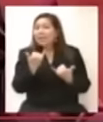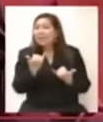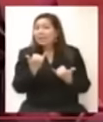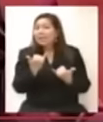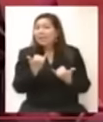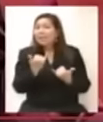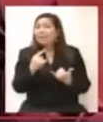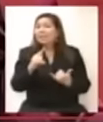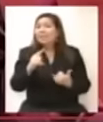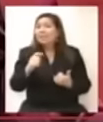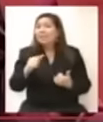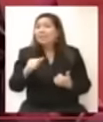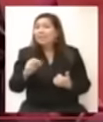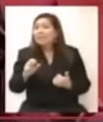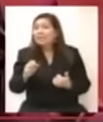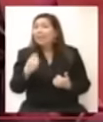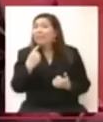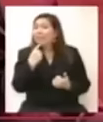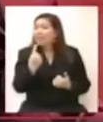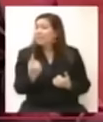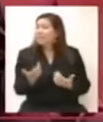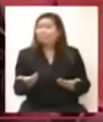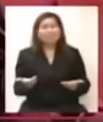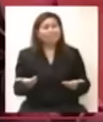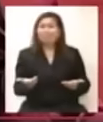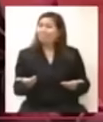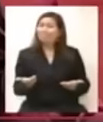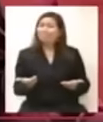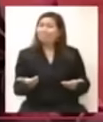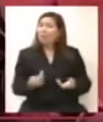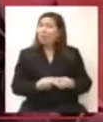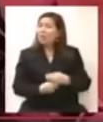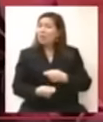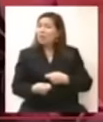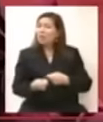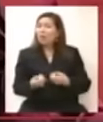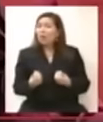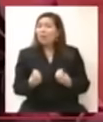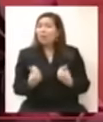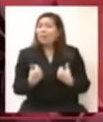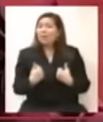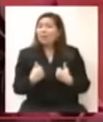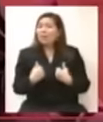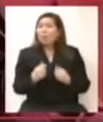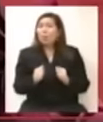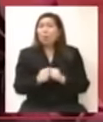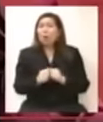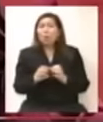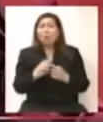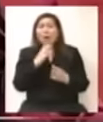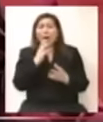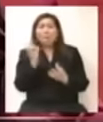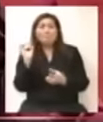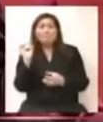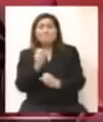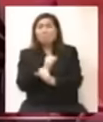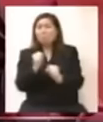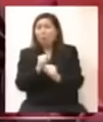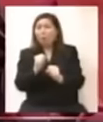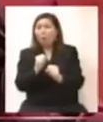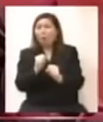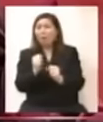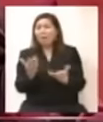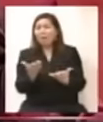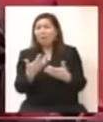y s dice esto pues está haciéndose una negociación como si estuviera haciéndose una bomba nuclear como